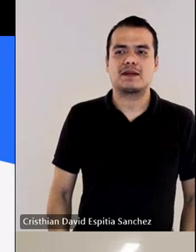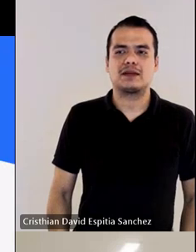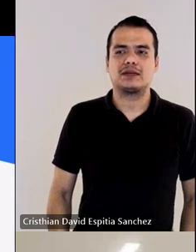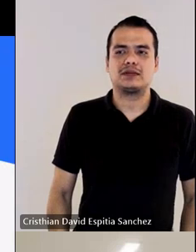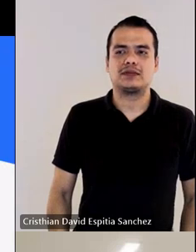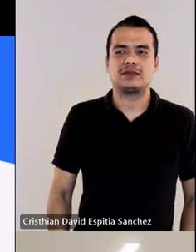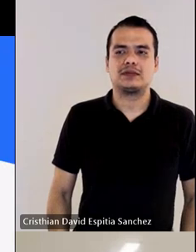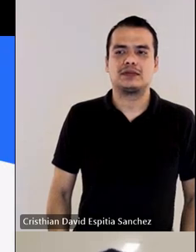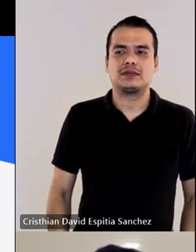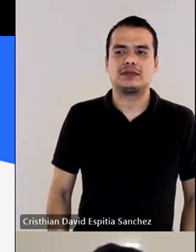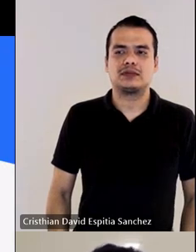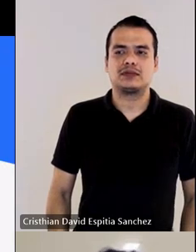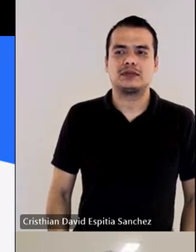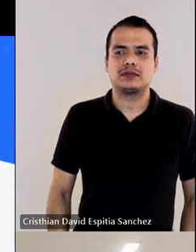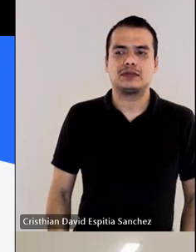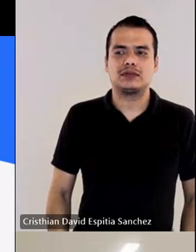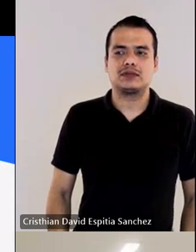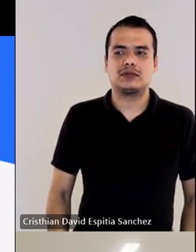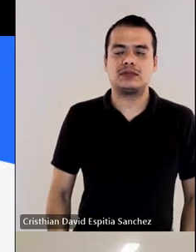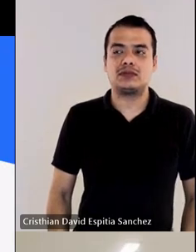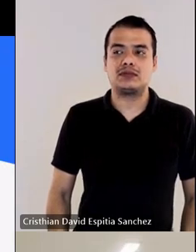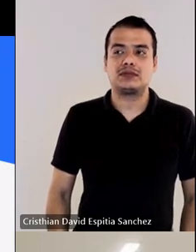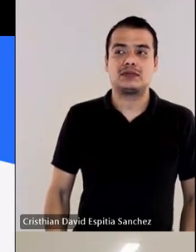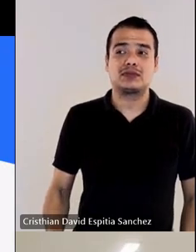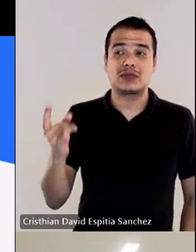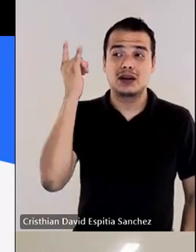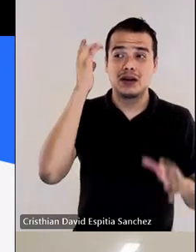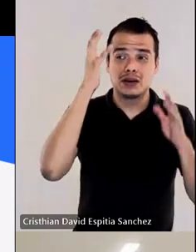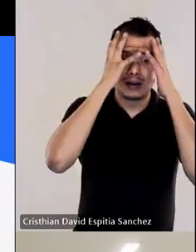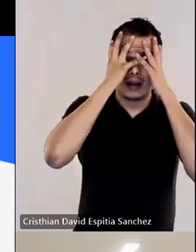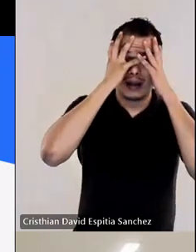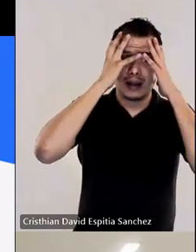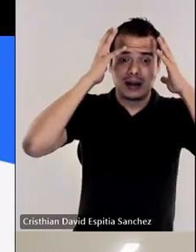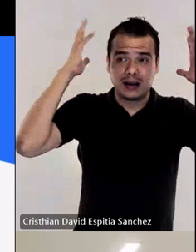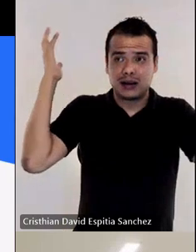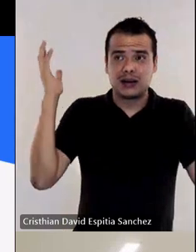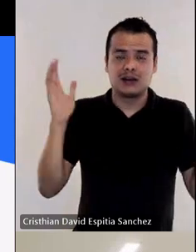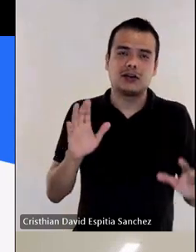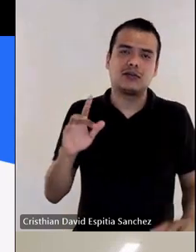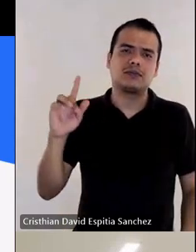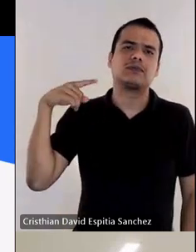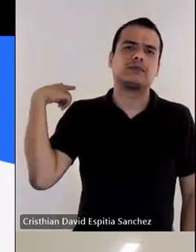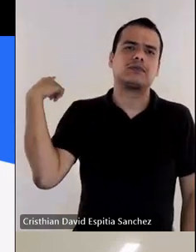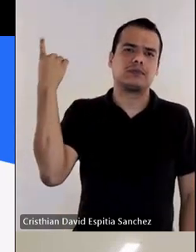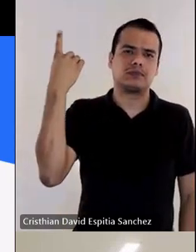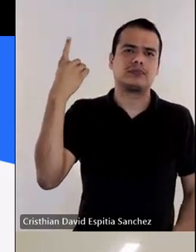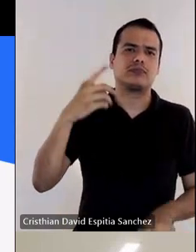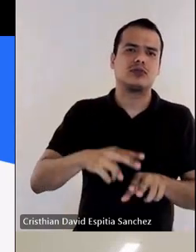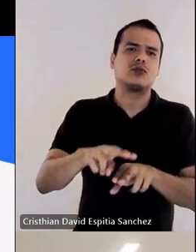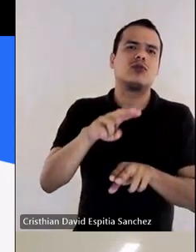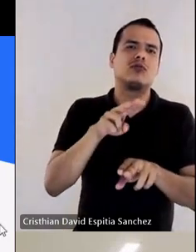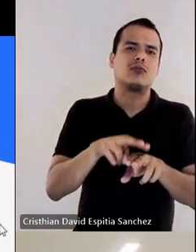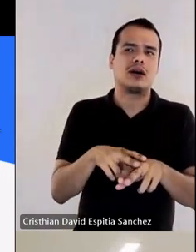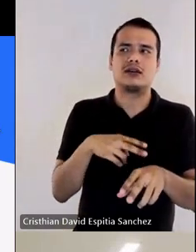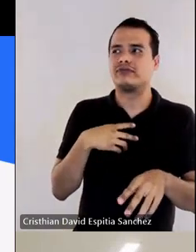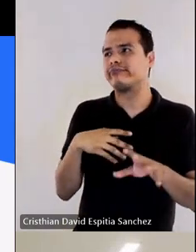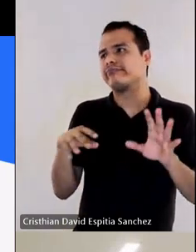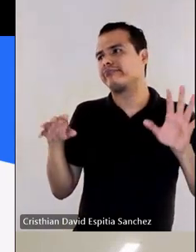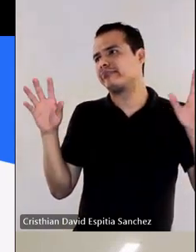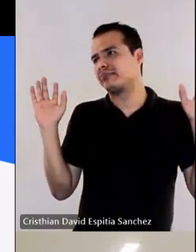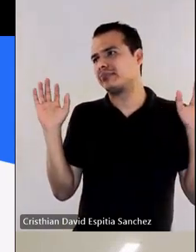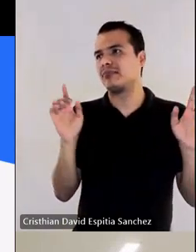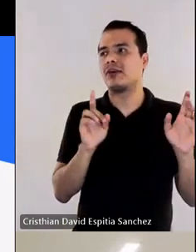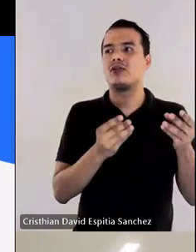Bien, pasemos a ataques de ansiedad, que también pueden ser un poco comunes, pero no sabemos cómo actuar adecuadamente. Entonces, la ansiedad